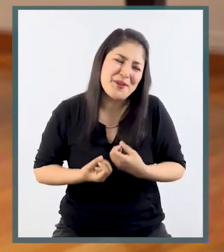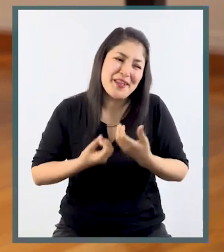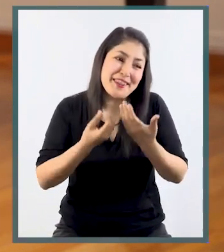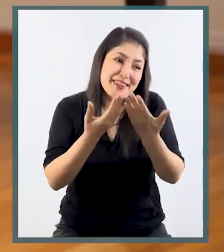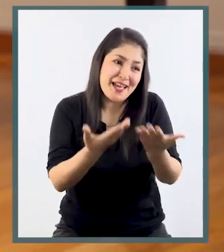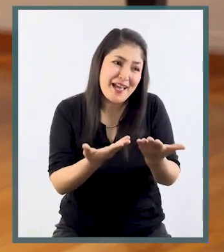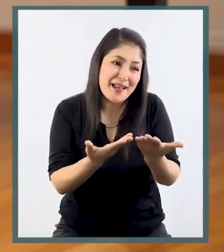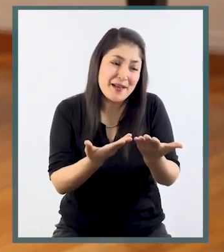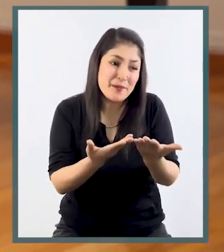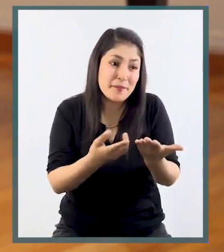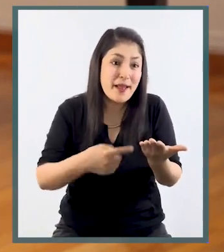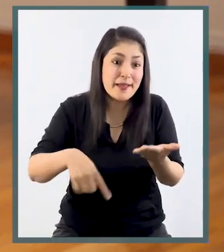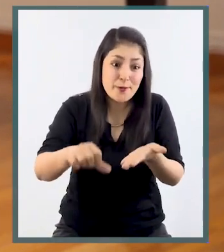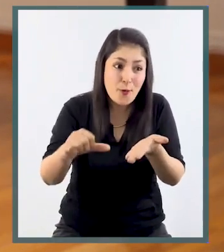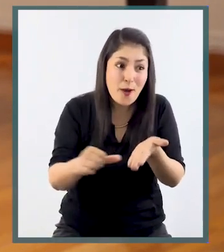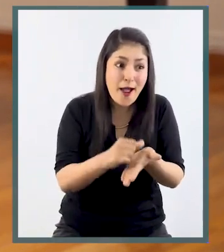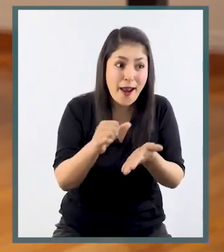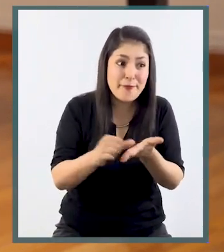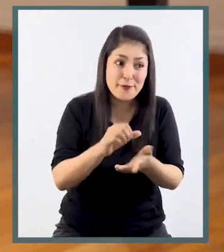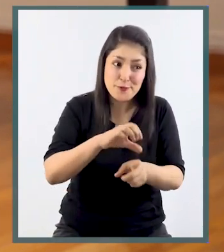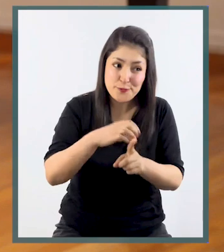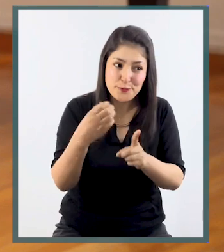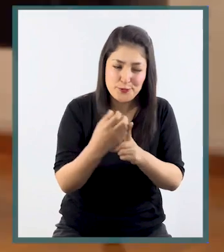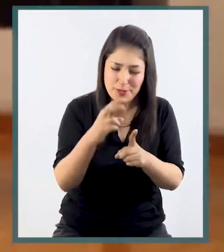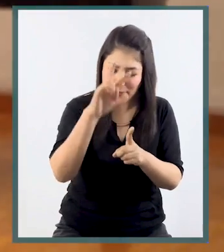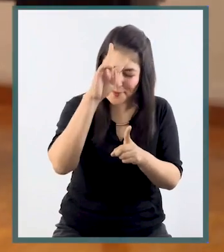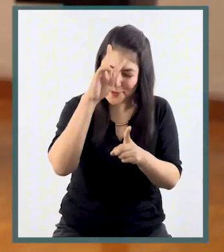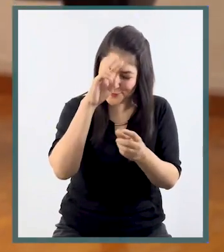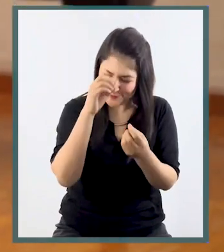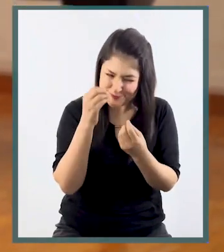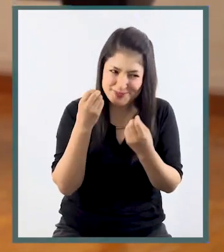oír como arte y cultura de nuestro Perú.